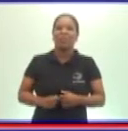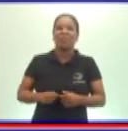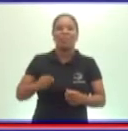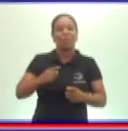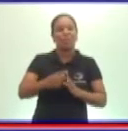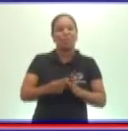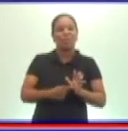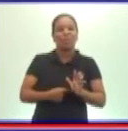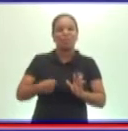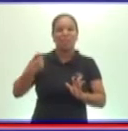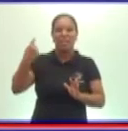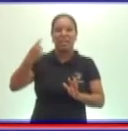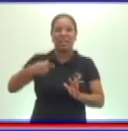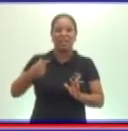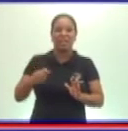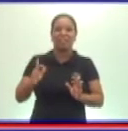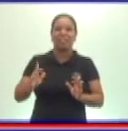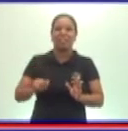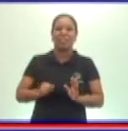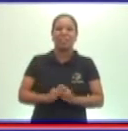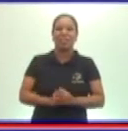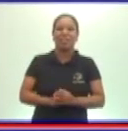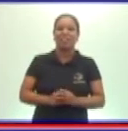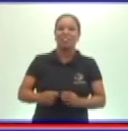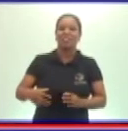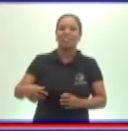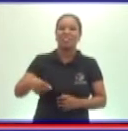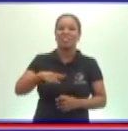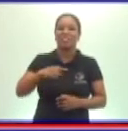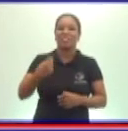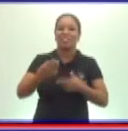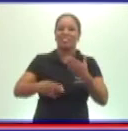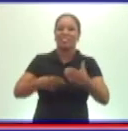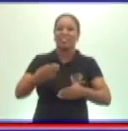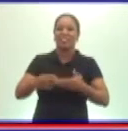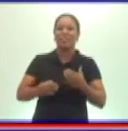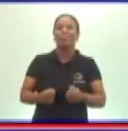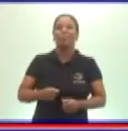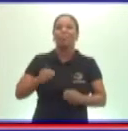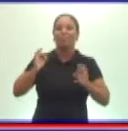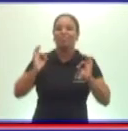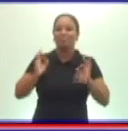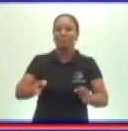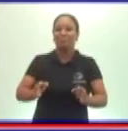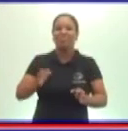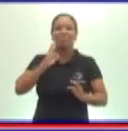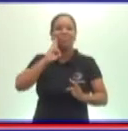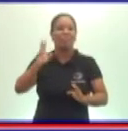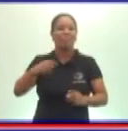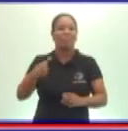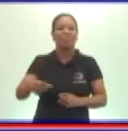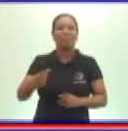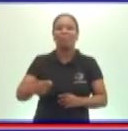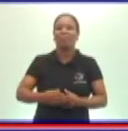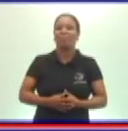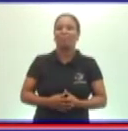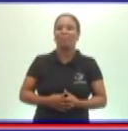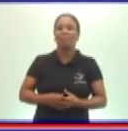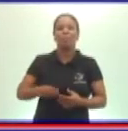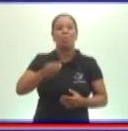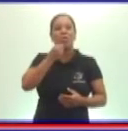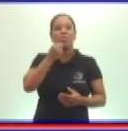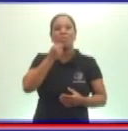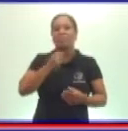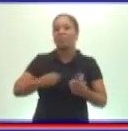educación ciudadana, que evidencia conocimiento y concientización de los problemas de la realidad, que puede ser transformada de